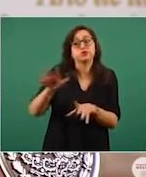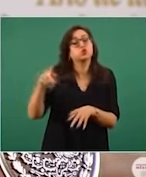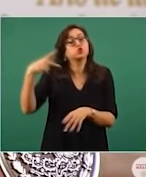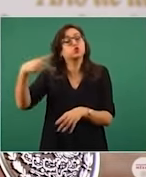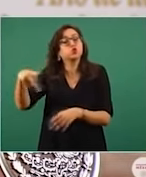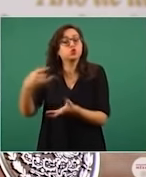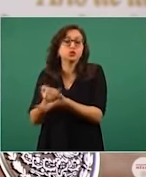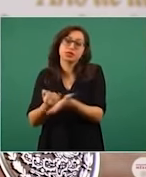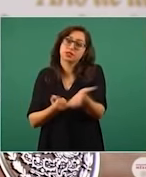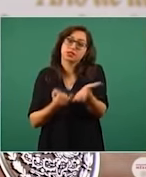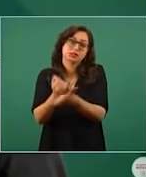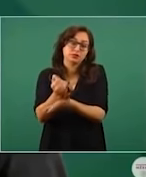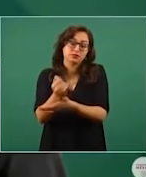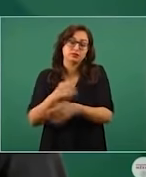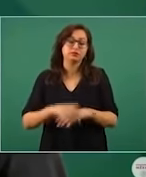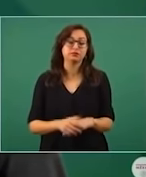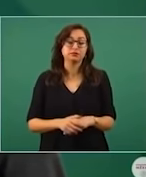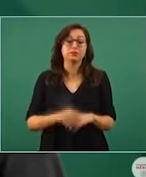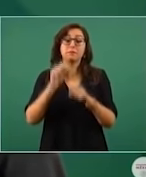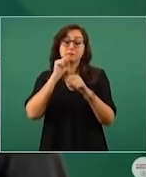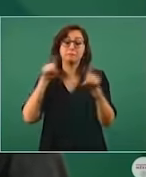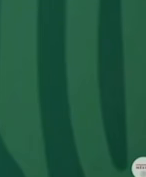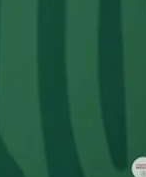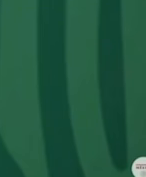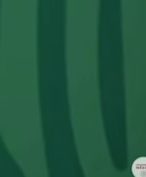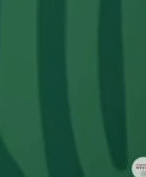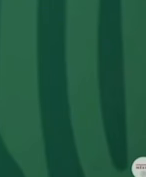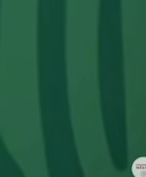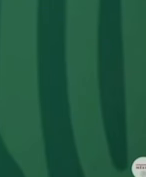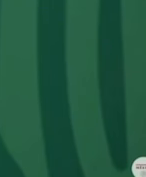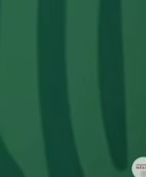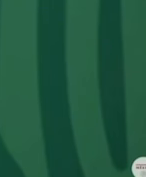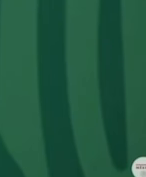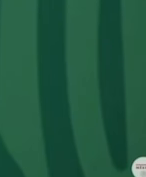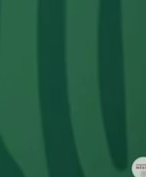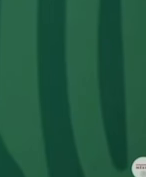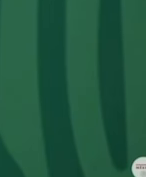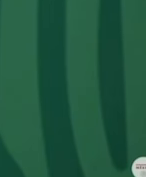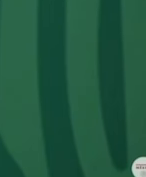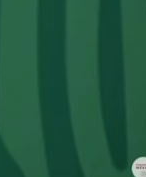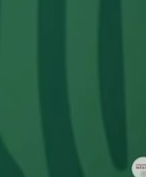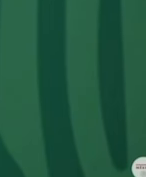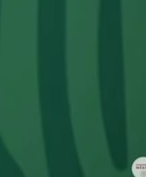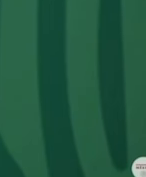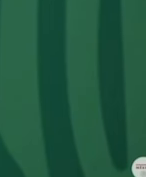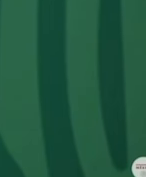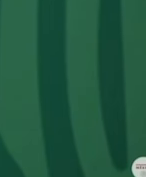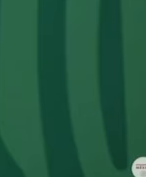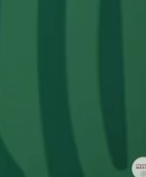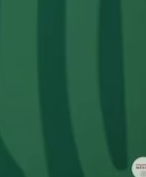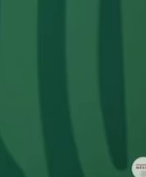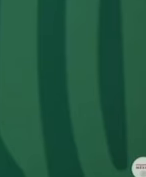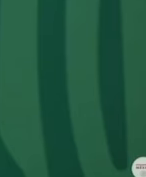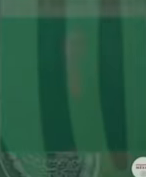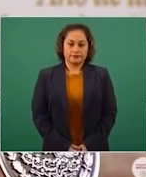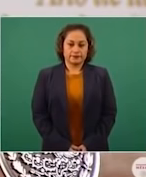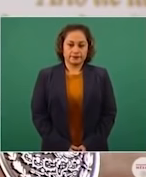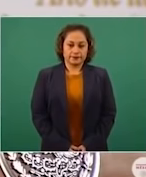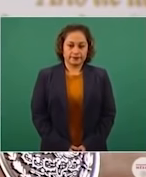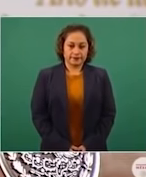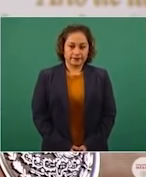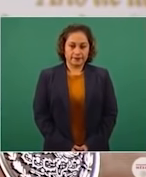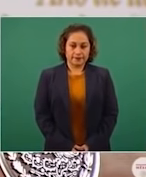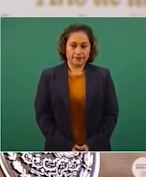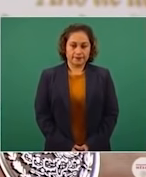y corresponde a las autoridades. ¿Por qué tanta campaña, no? ¿Por qué